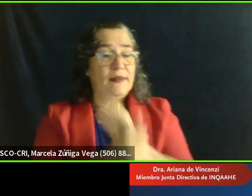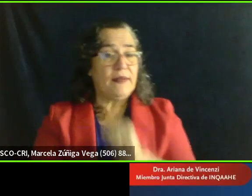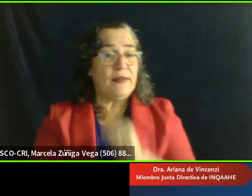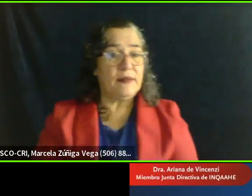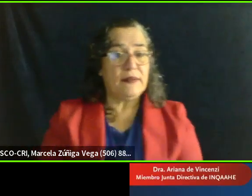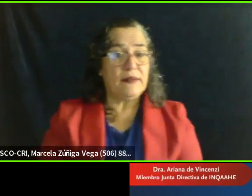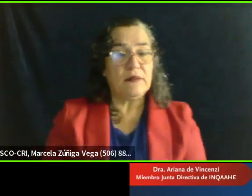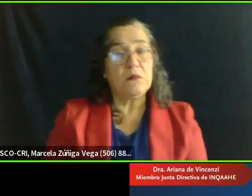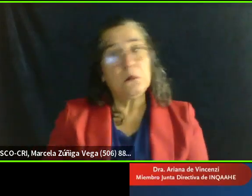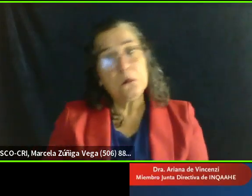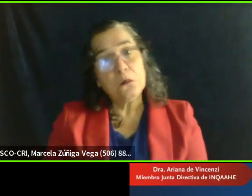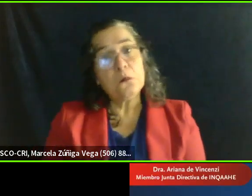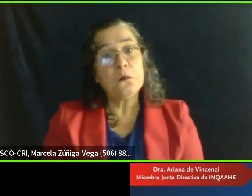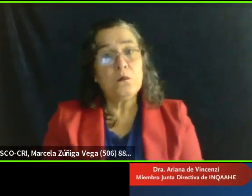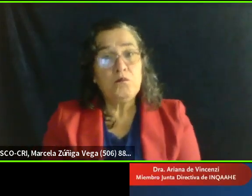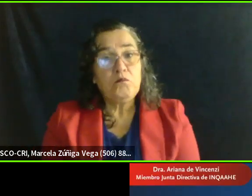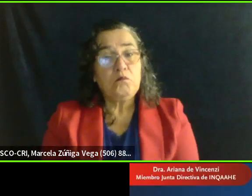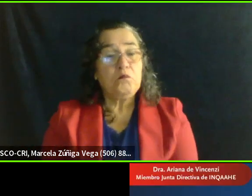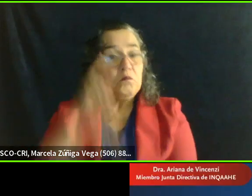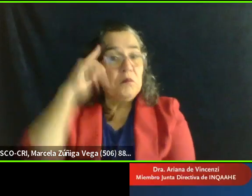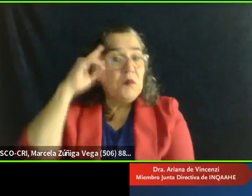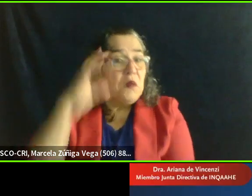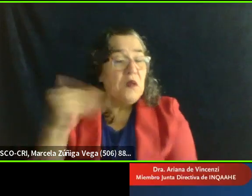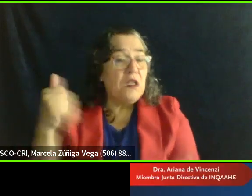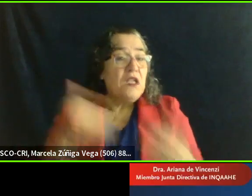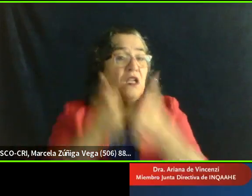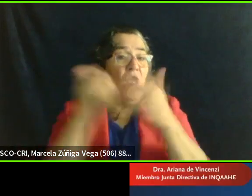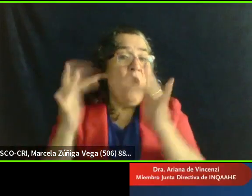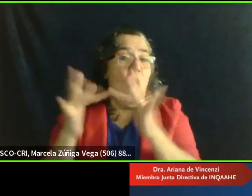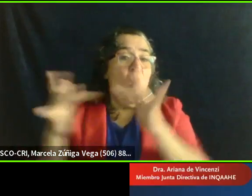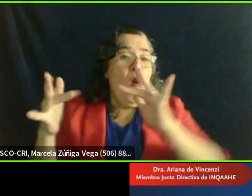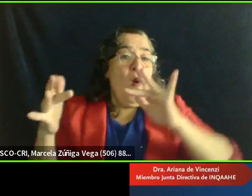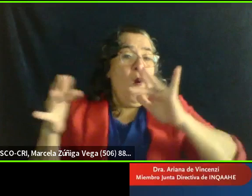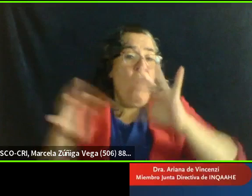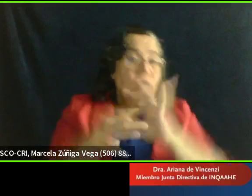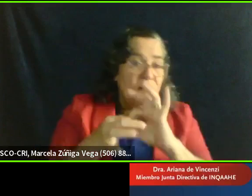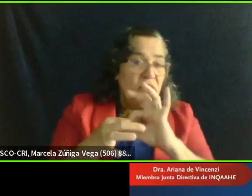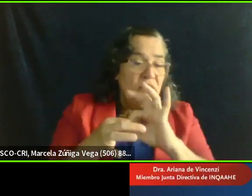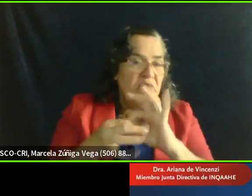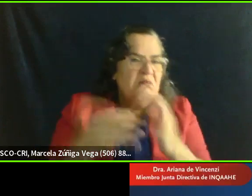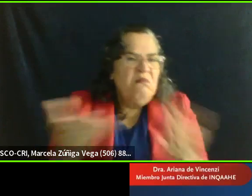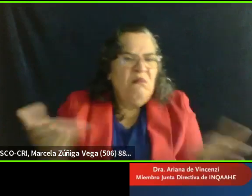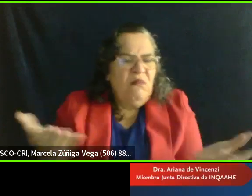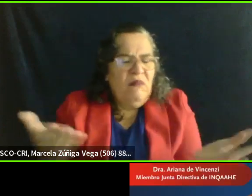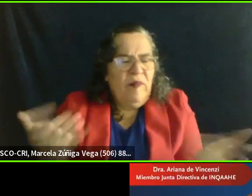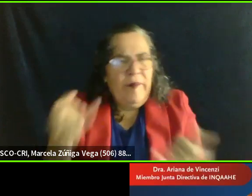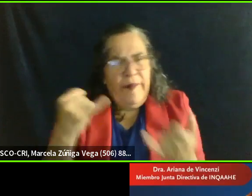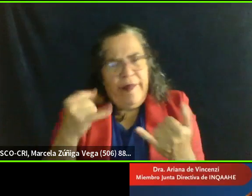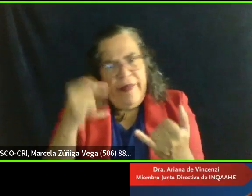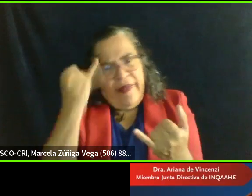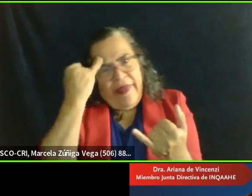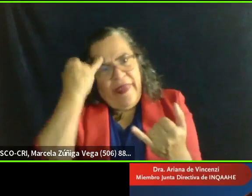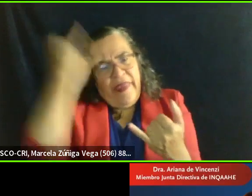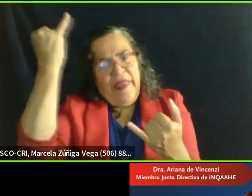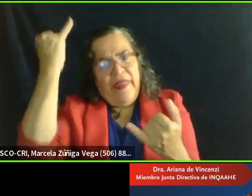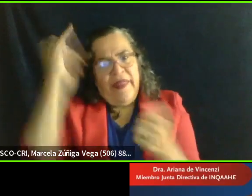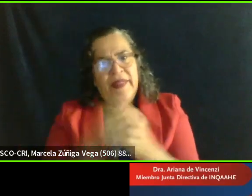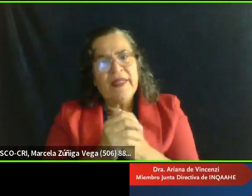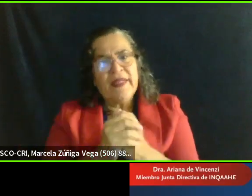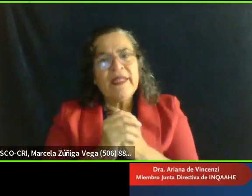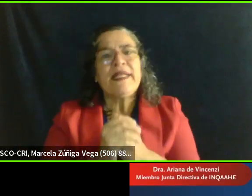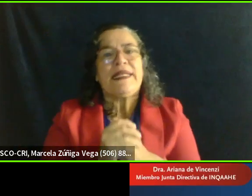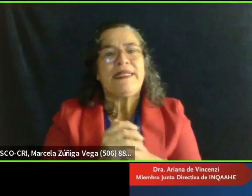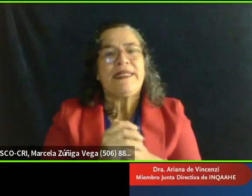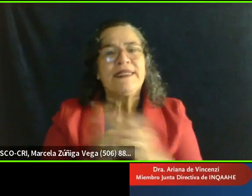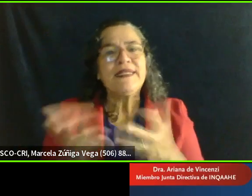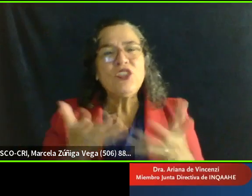Bueno, creo que los desafíos están vinculados con lo que se trató, ¿no? La idea de empezar a ver, si yo los tuviera